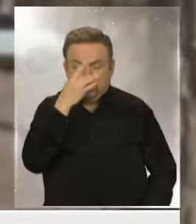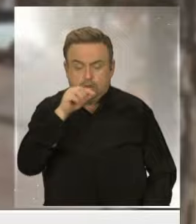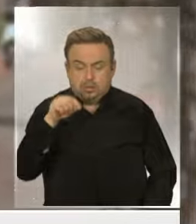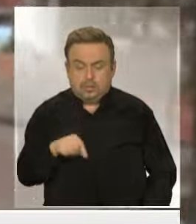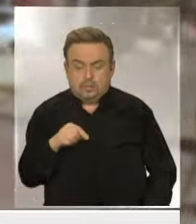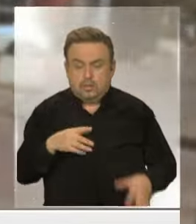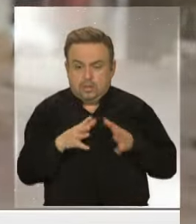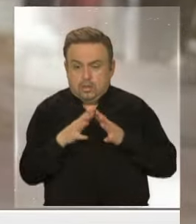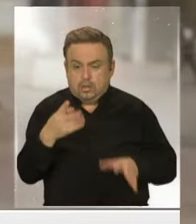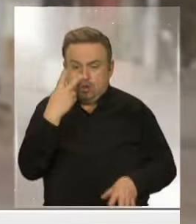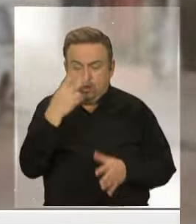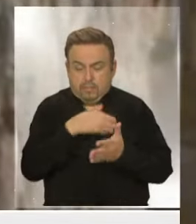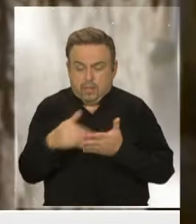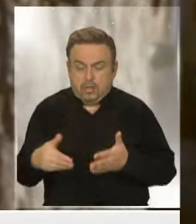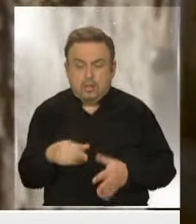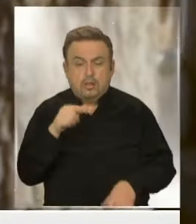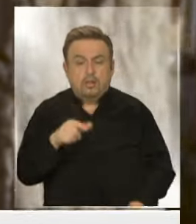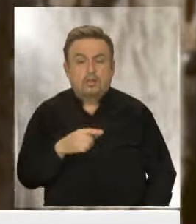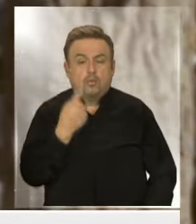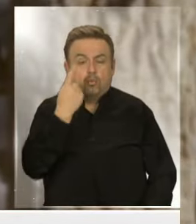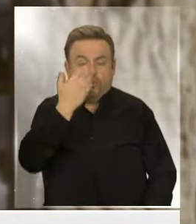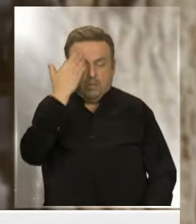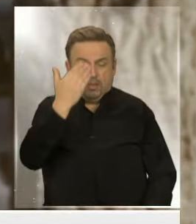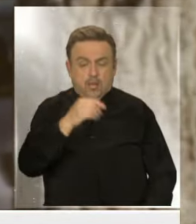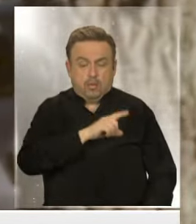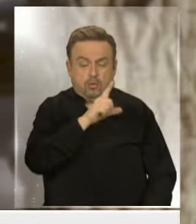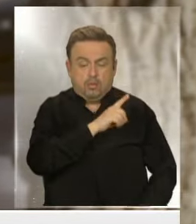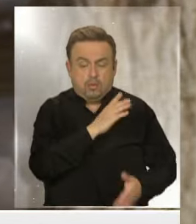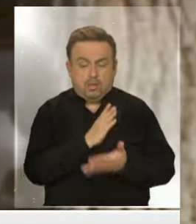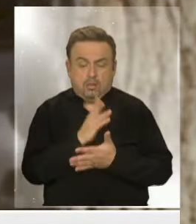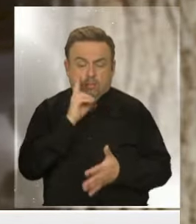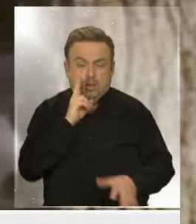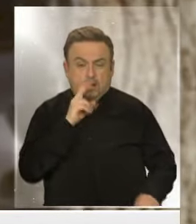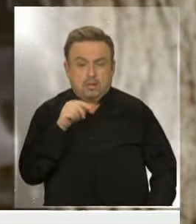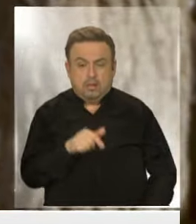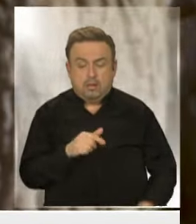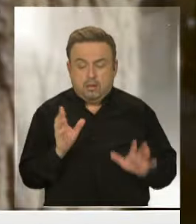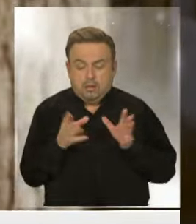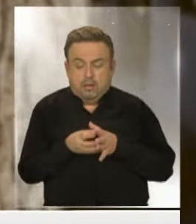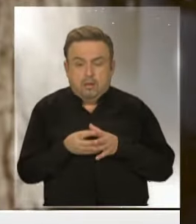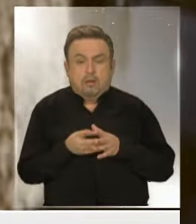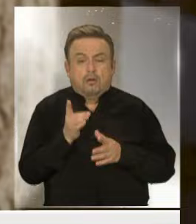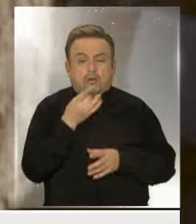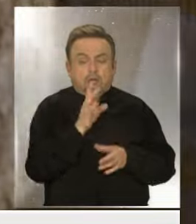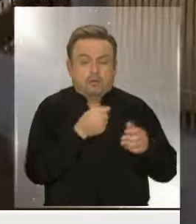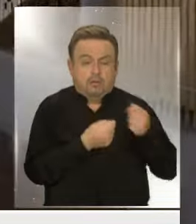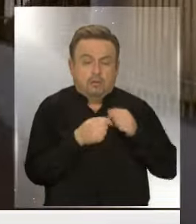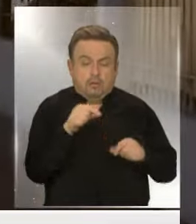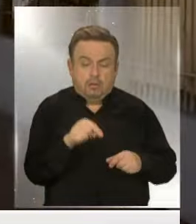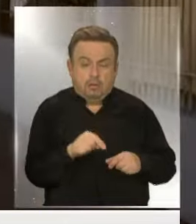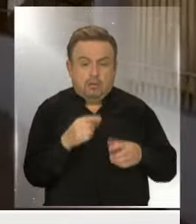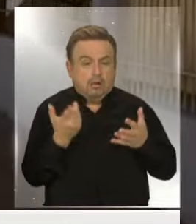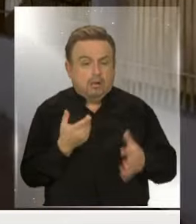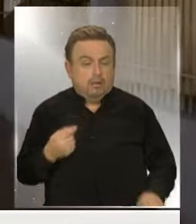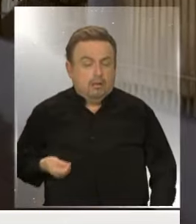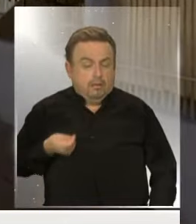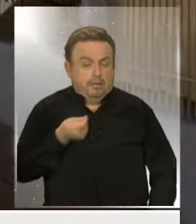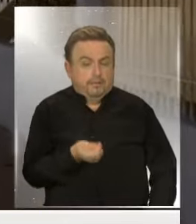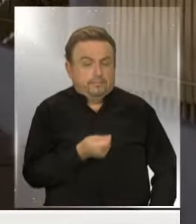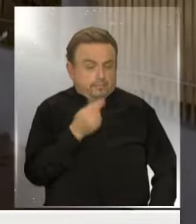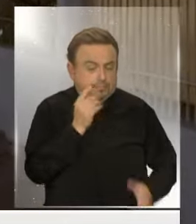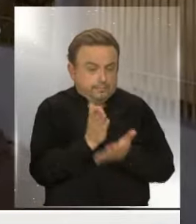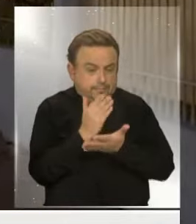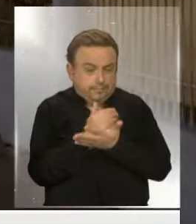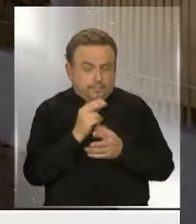se generaban 2 millones de pesos al día de lunes a domingo. La banda solo vendería ahí como parte de una